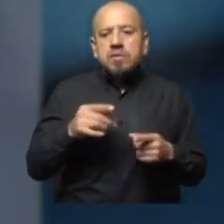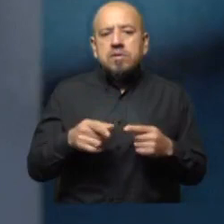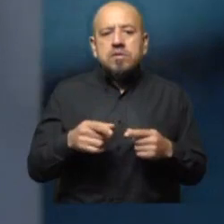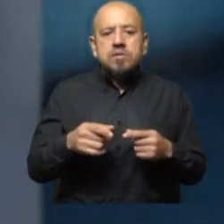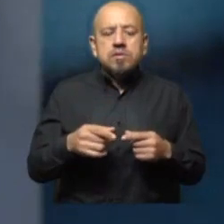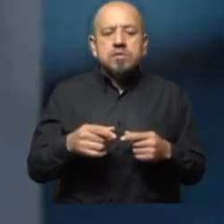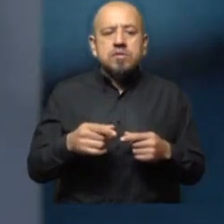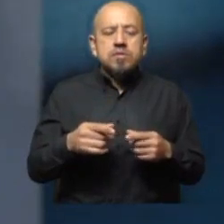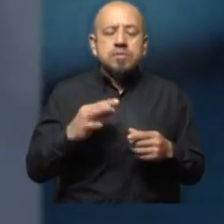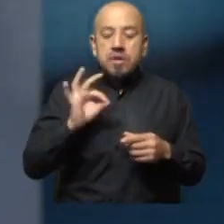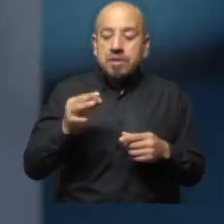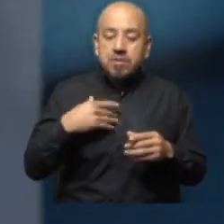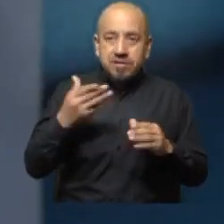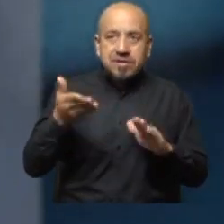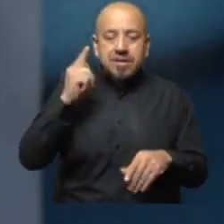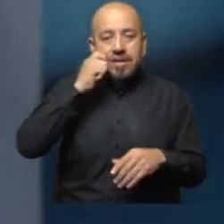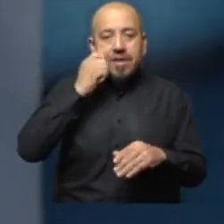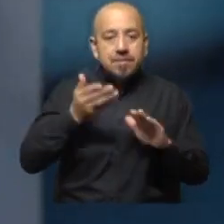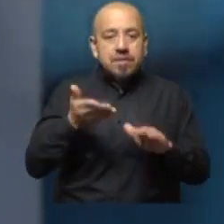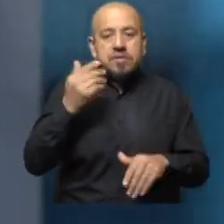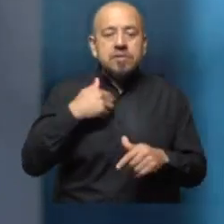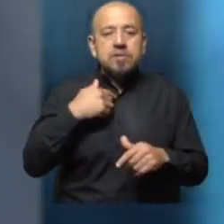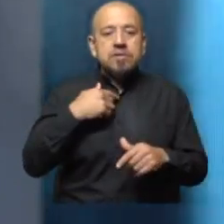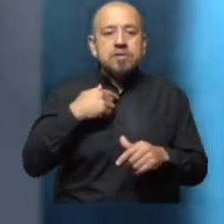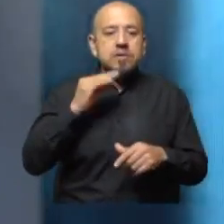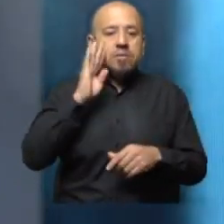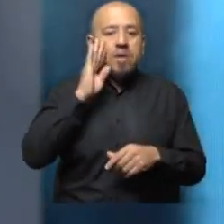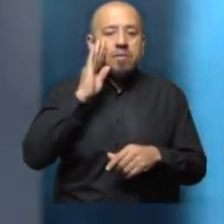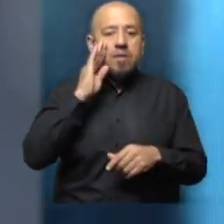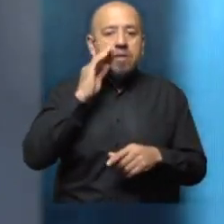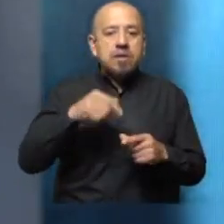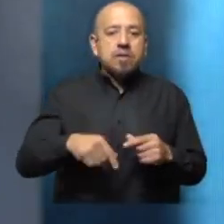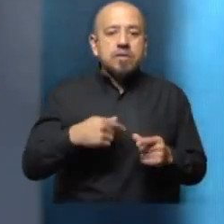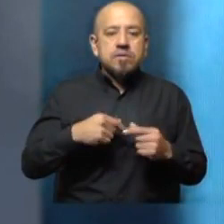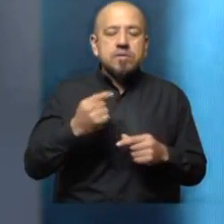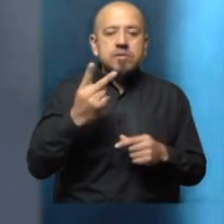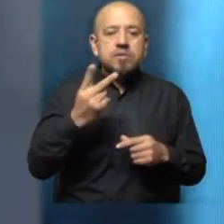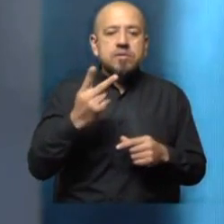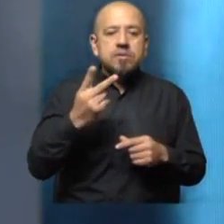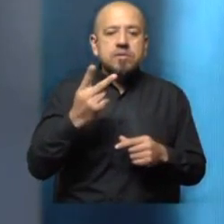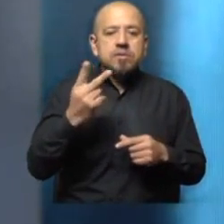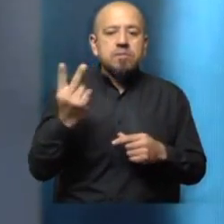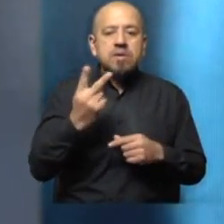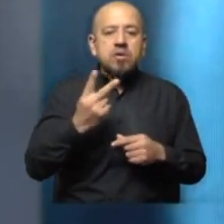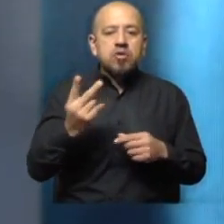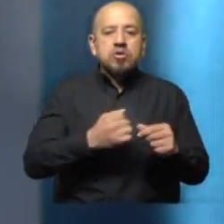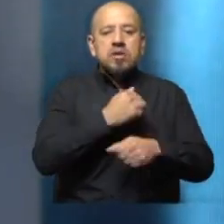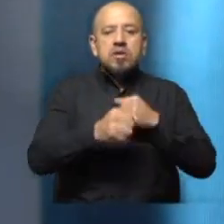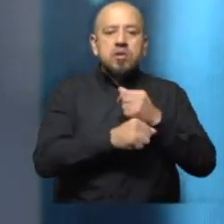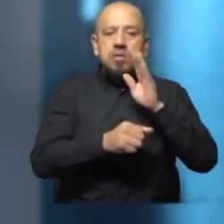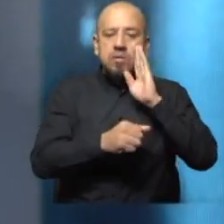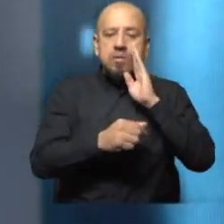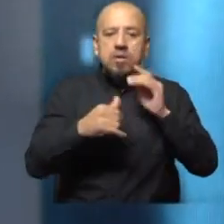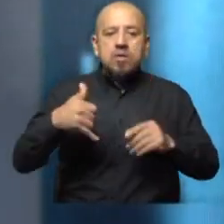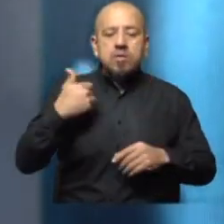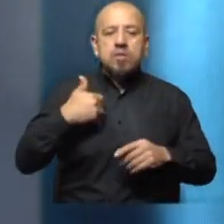es un poquito más grande que yo vivíamos con mamá una mujer que me tuvo muy joven a los 22 años y mi